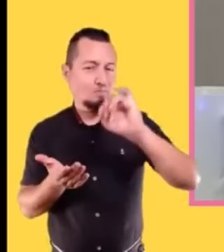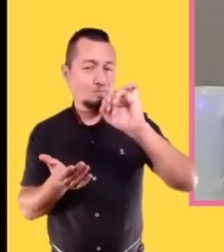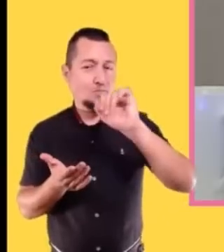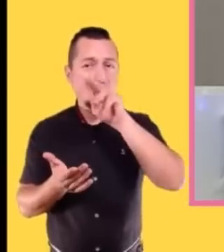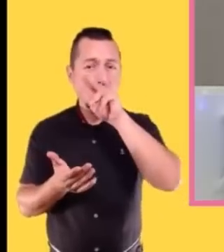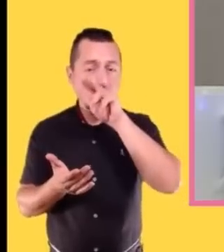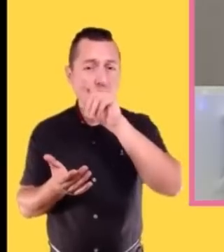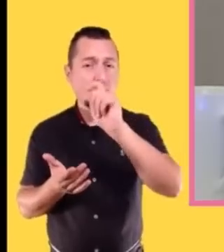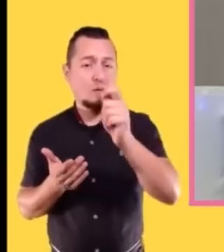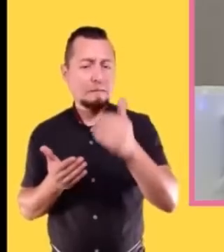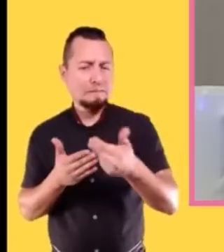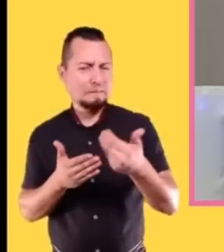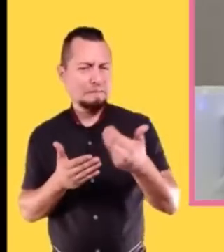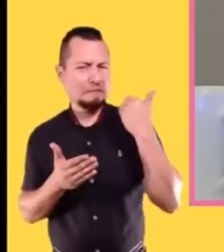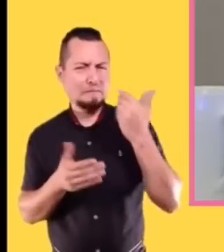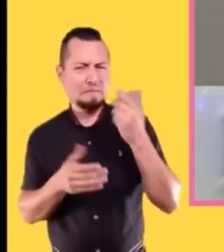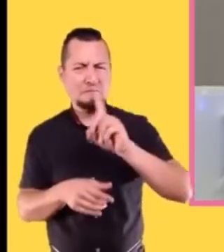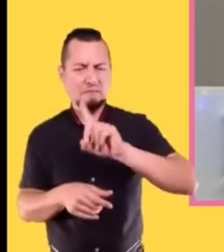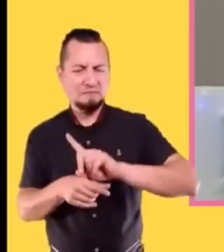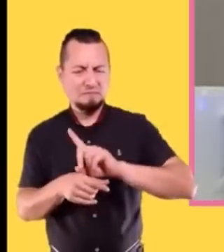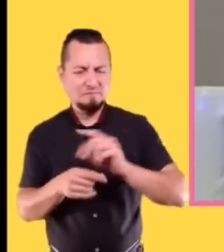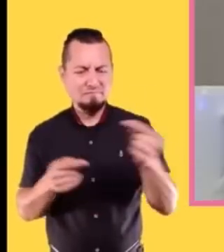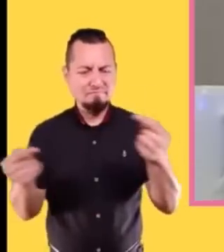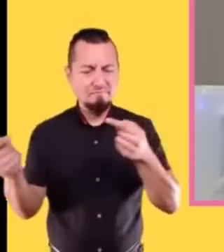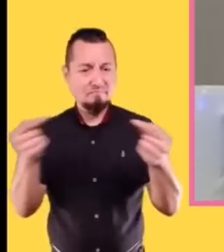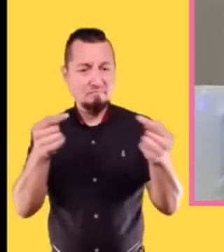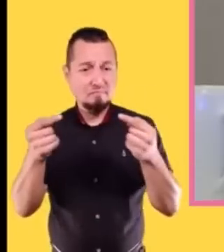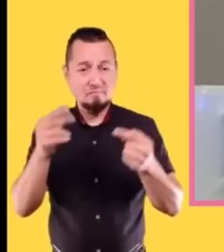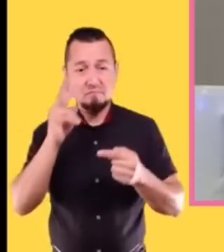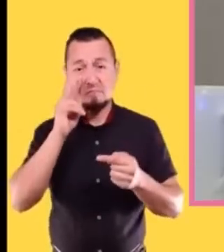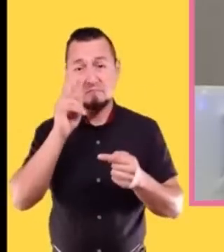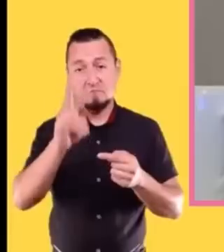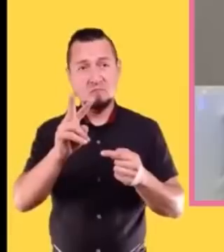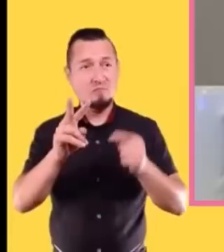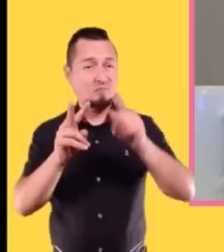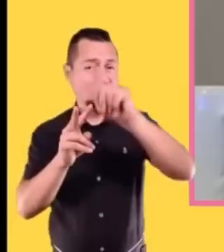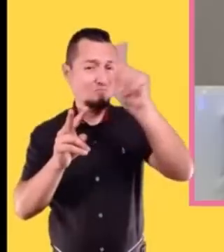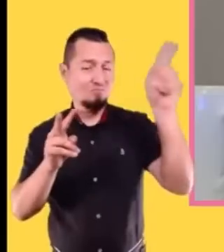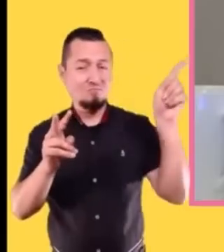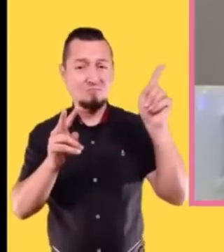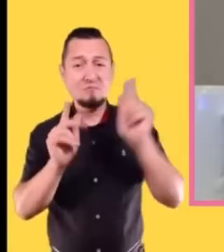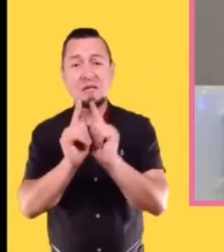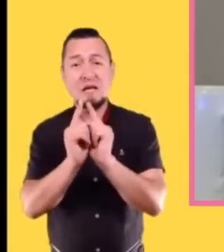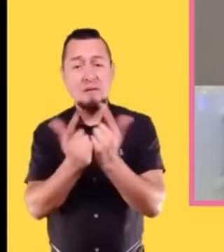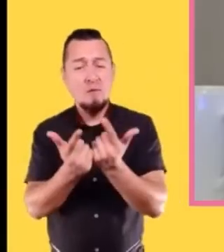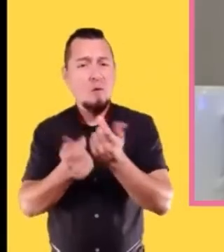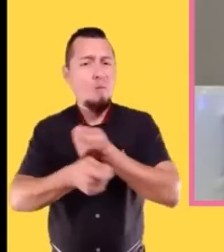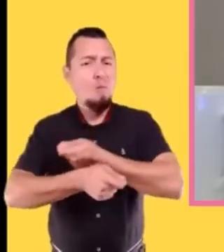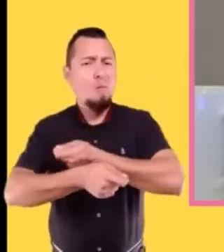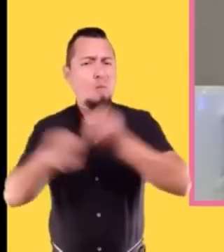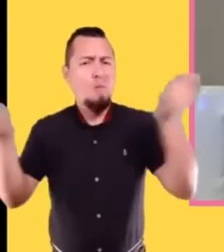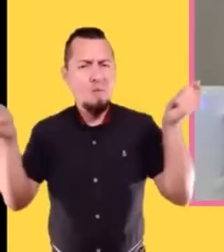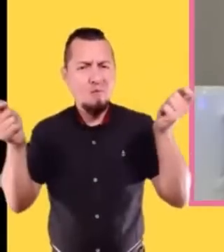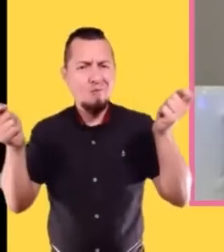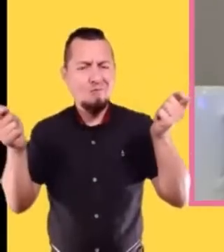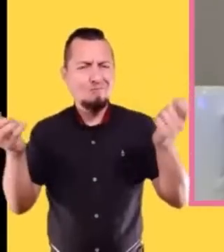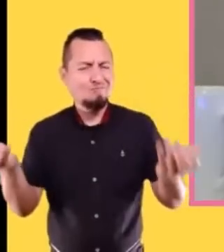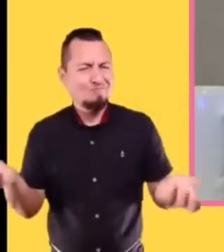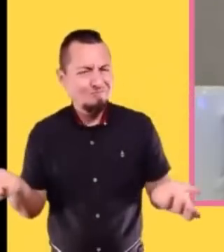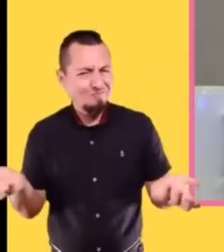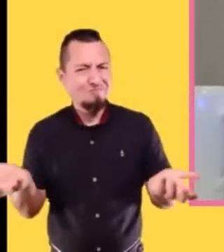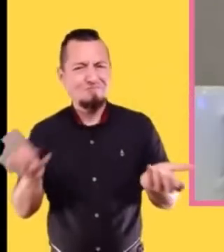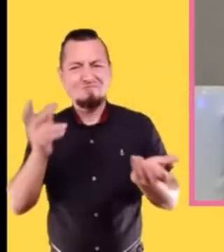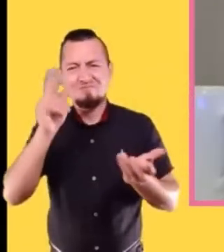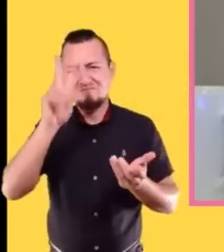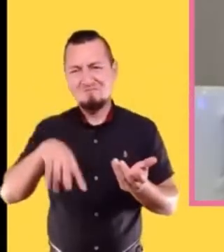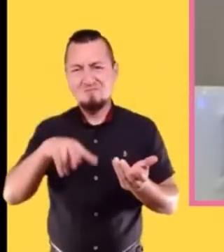últimos días. Lo que ven en pantalla es lo que ha sido. Es un debate, al parecer, de blancos y negros. Un debate